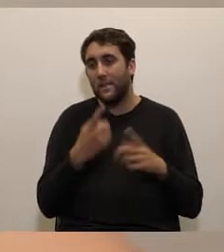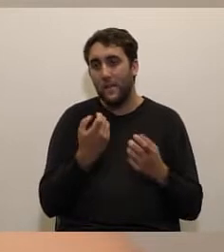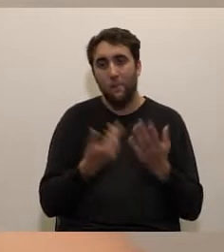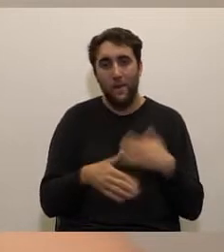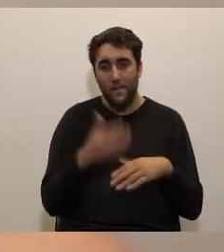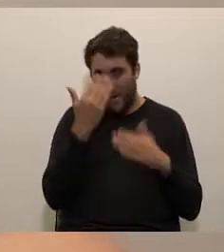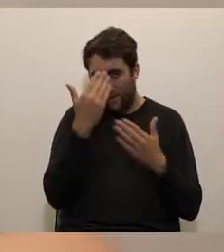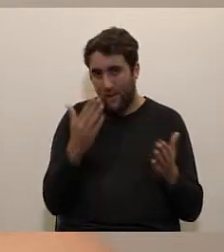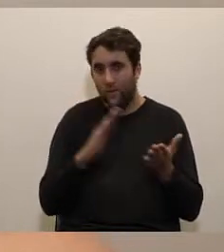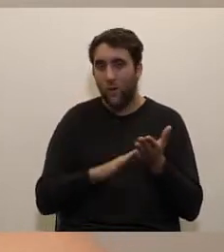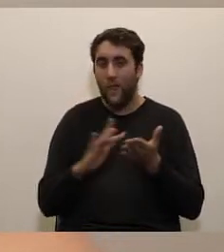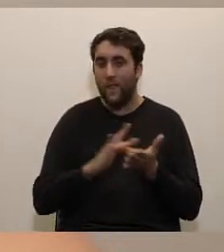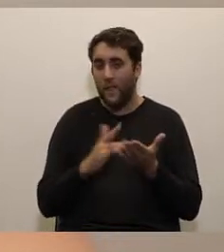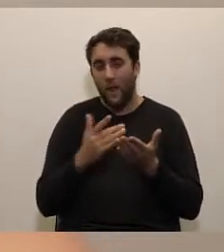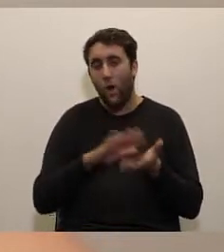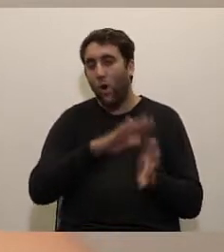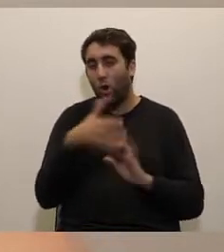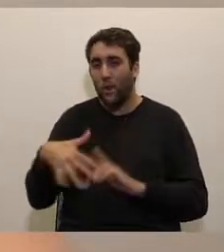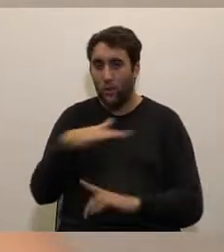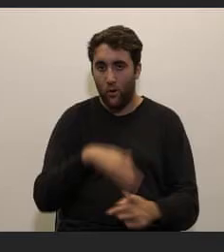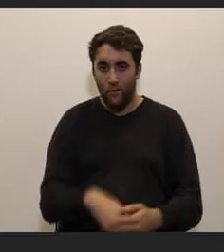fuera de lo digital.